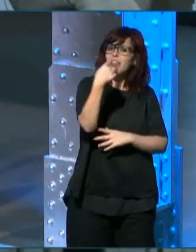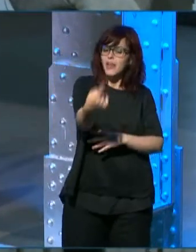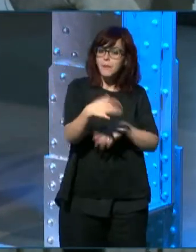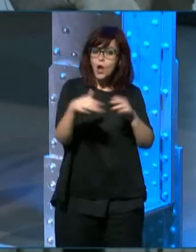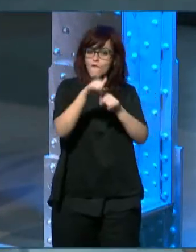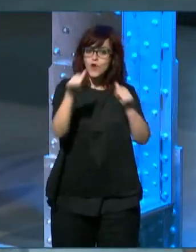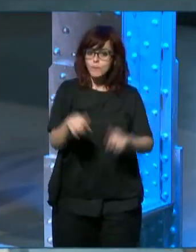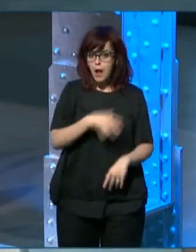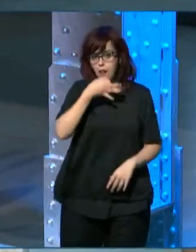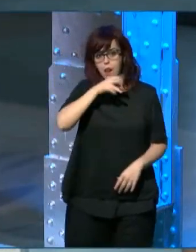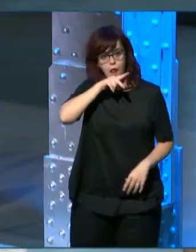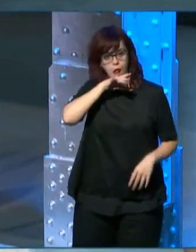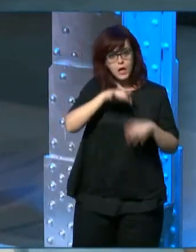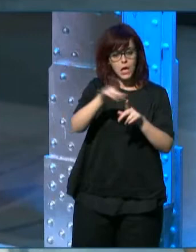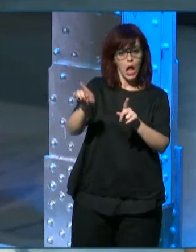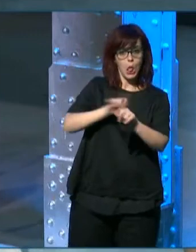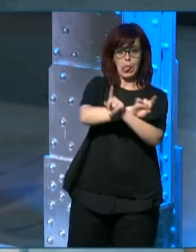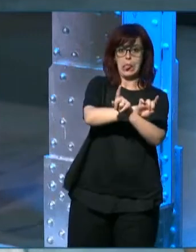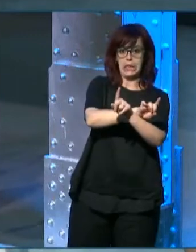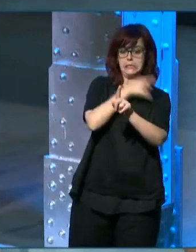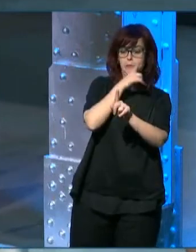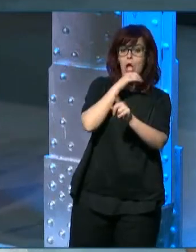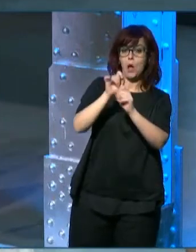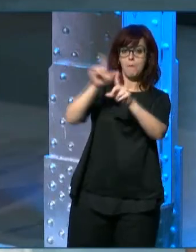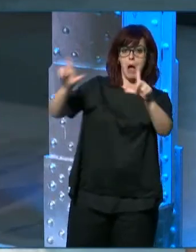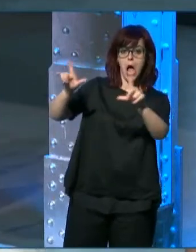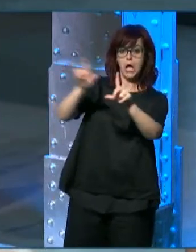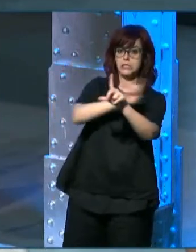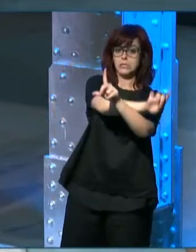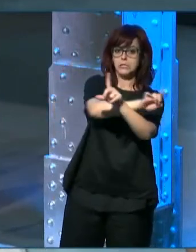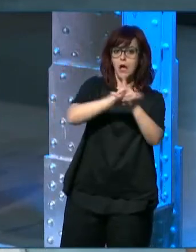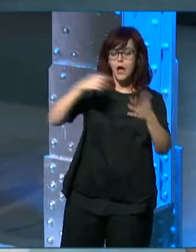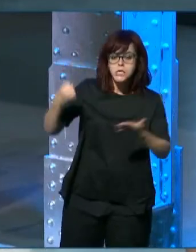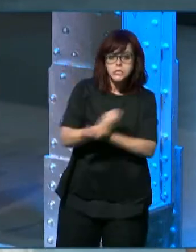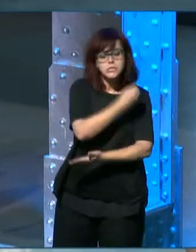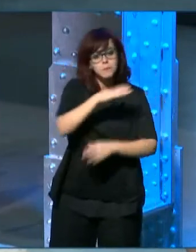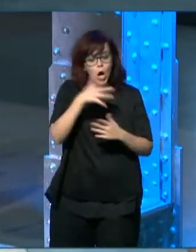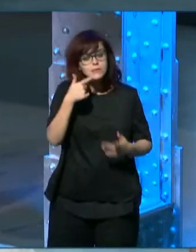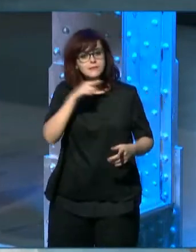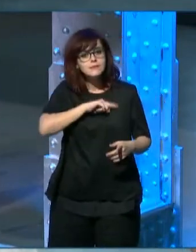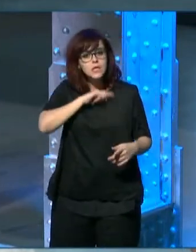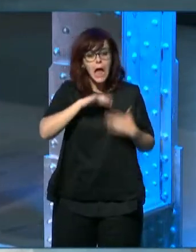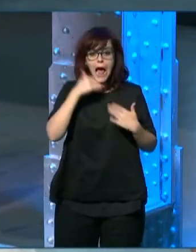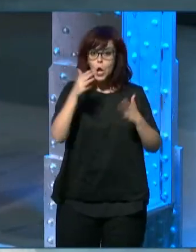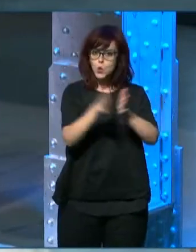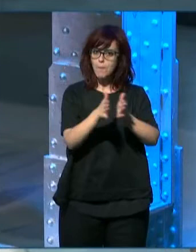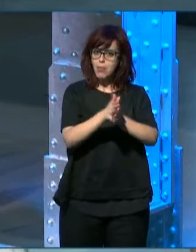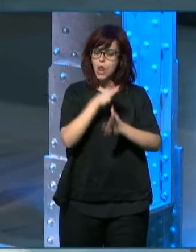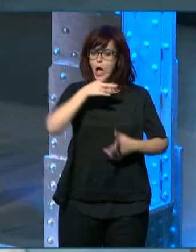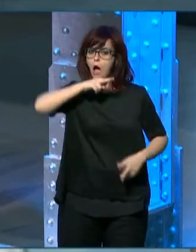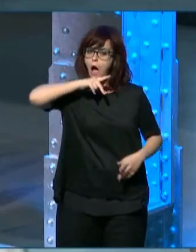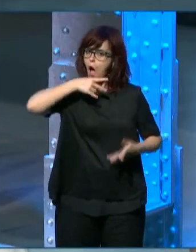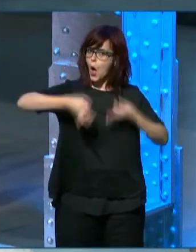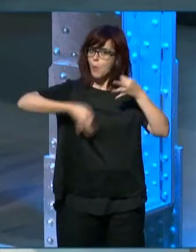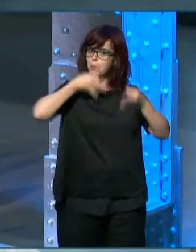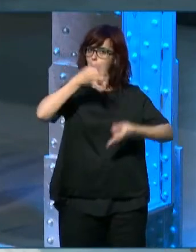y él no se me ve en ningún momento. Eso es esa sensación cuando ves a un compañero tuyo expresarse